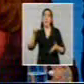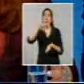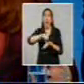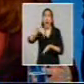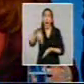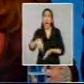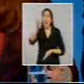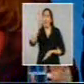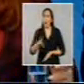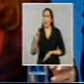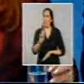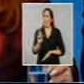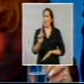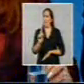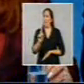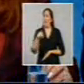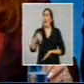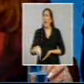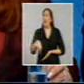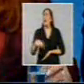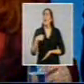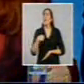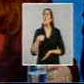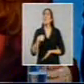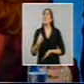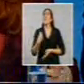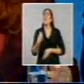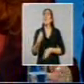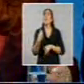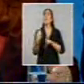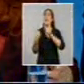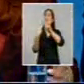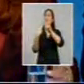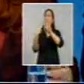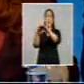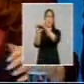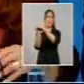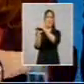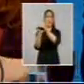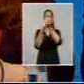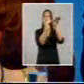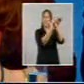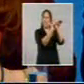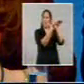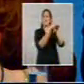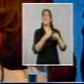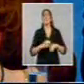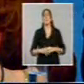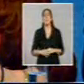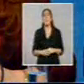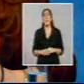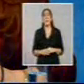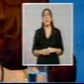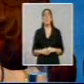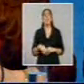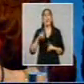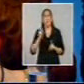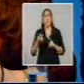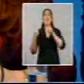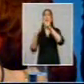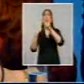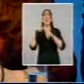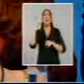Estamos comunicándonos a través de videoconferencias con el resto del